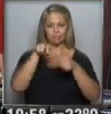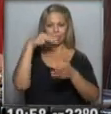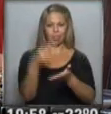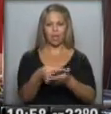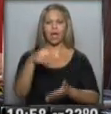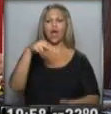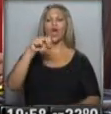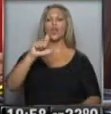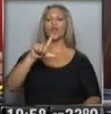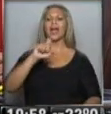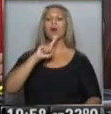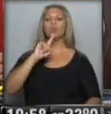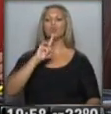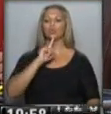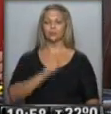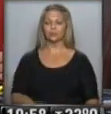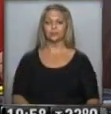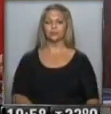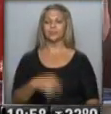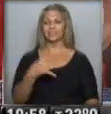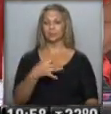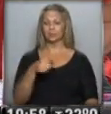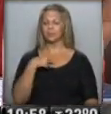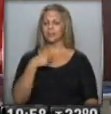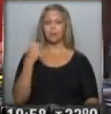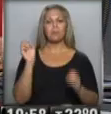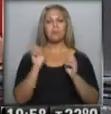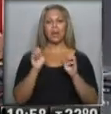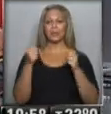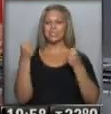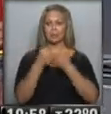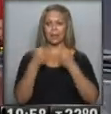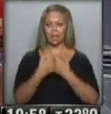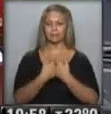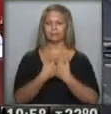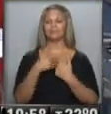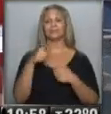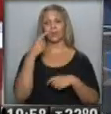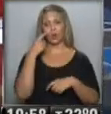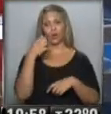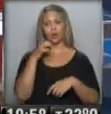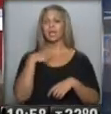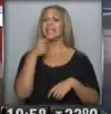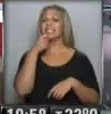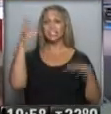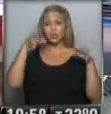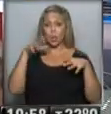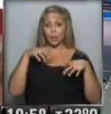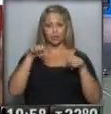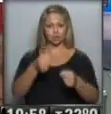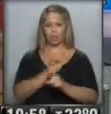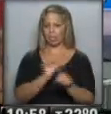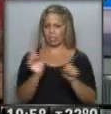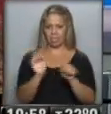llegar a pasar este sábado con esta maravilla de pelea. Maravilla de pelea que, hay que aclarar, no se suspende por lluvia, ¿eh? Esto es